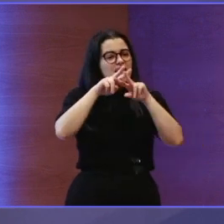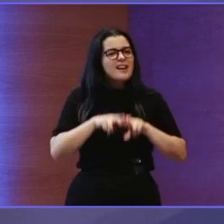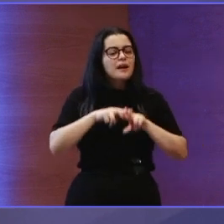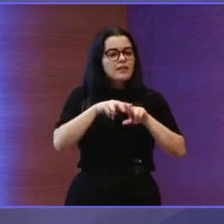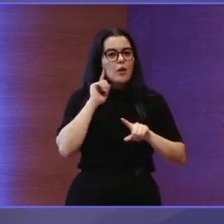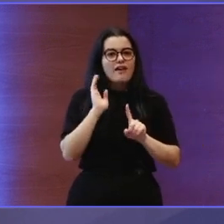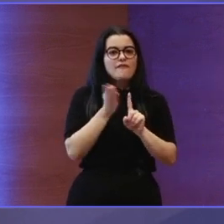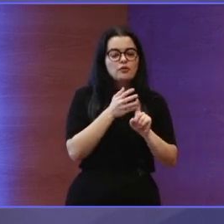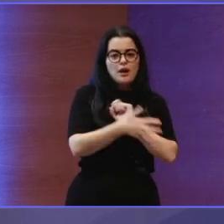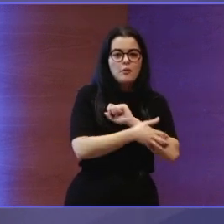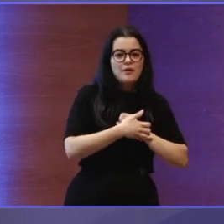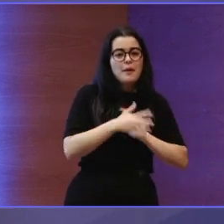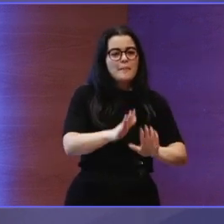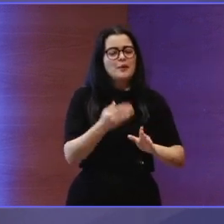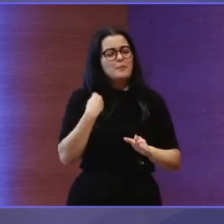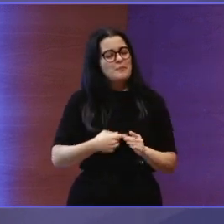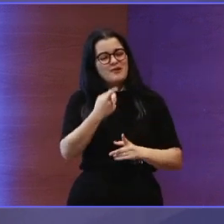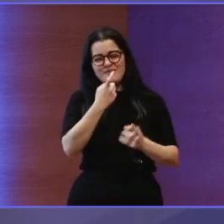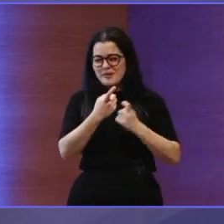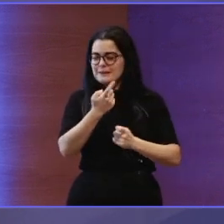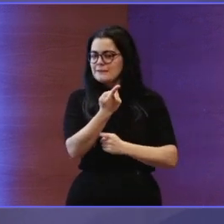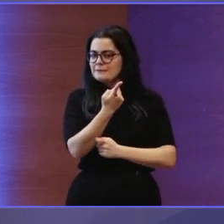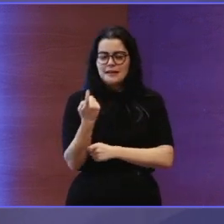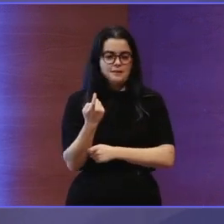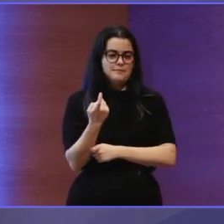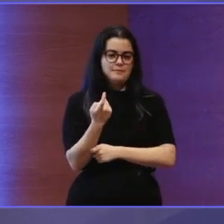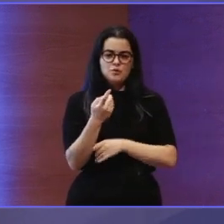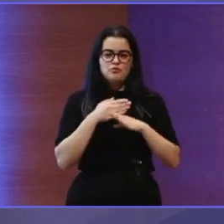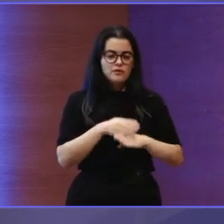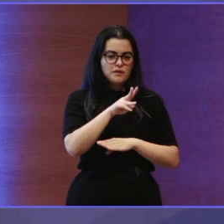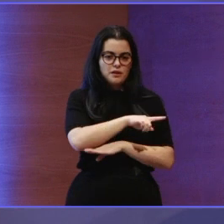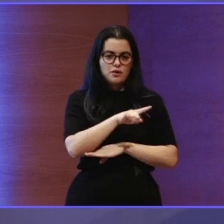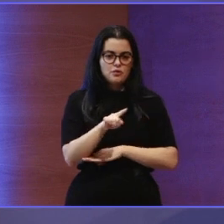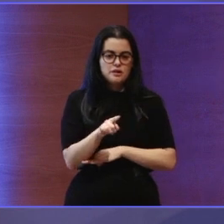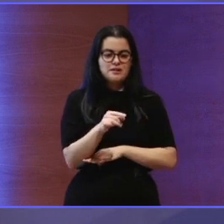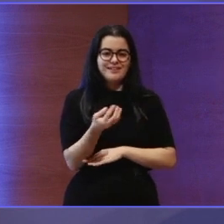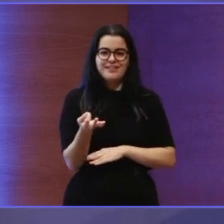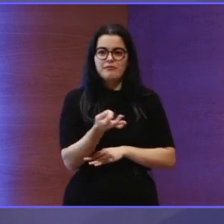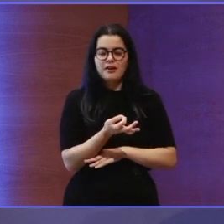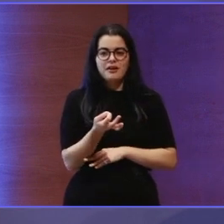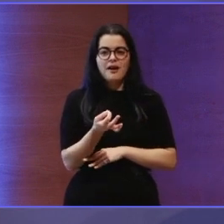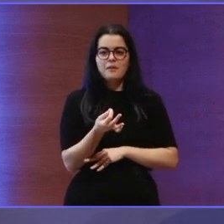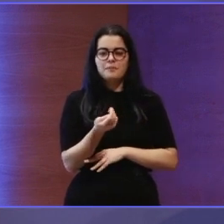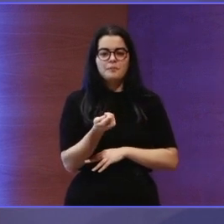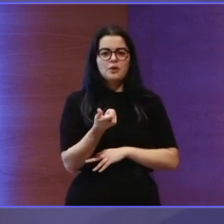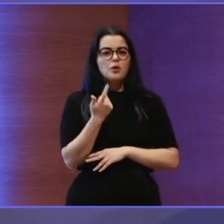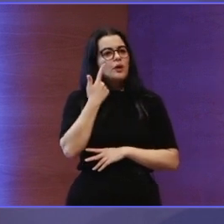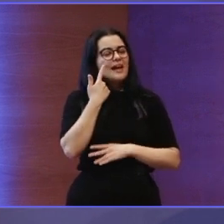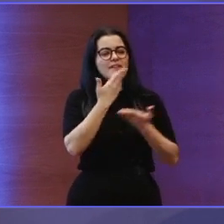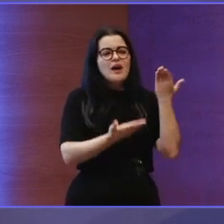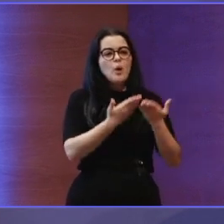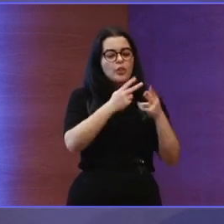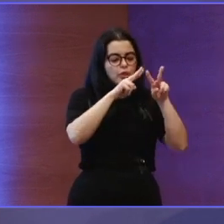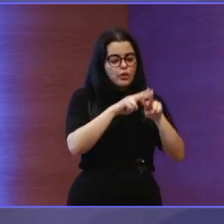tampoco tenemos información suficiente para para para y creo que es deberían ser la evaluación Debería ser